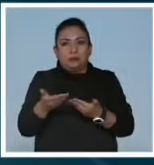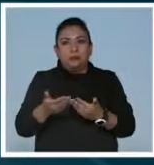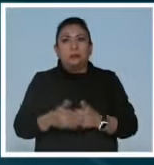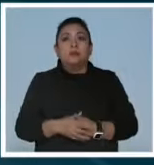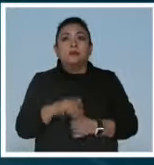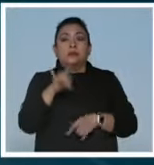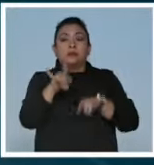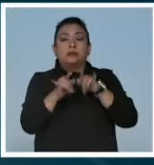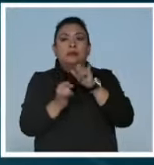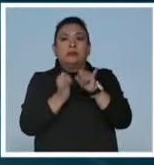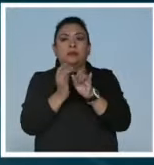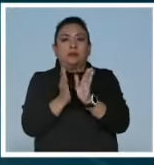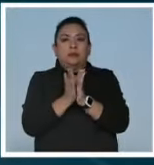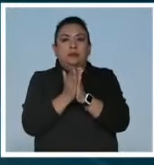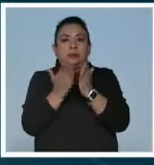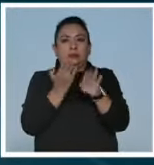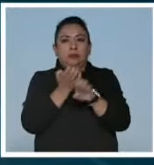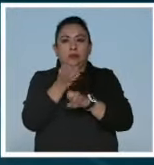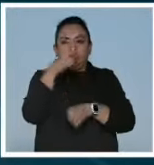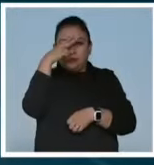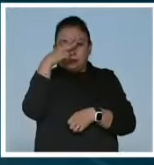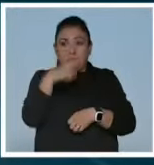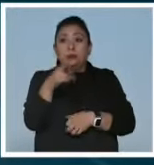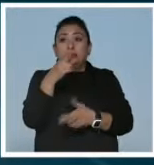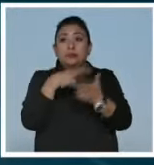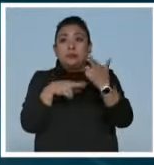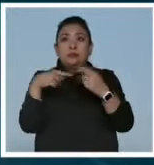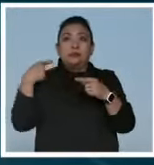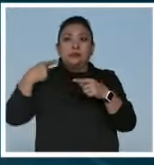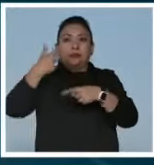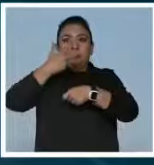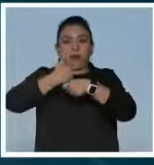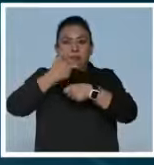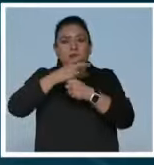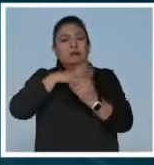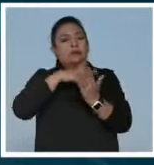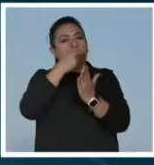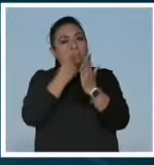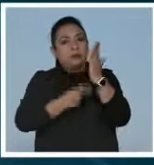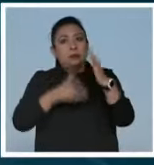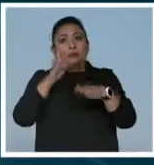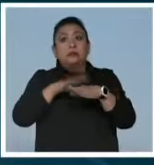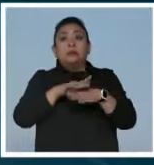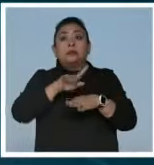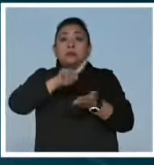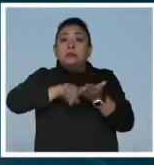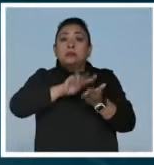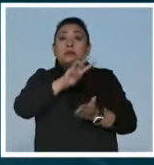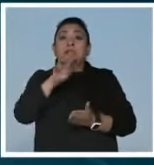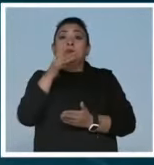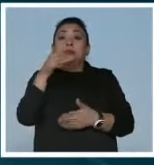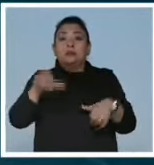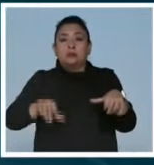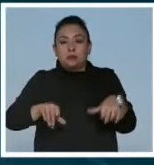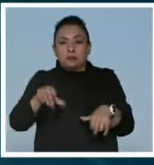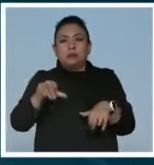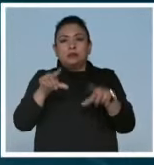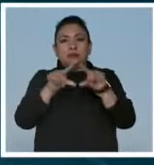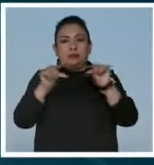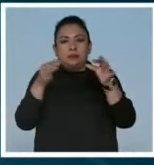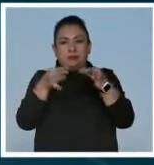La Feria Internacional del Libro Estado de México regresa en su octava edición con un programa que incluye más de 350 actividades y bajo el